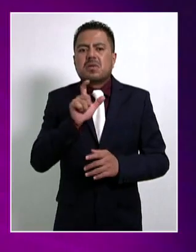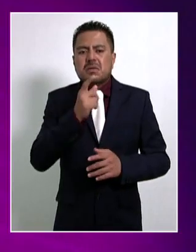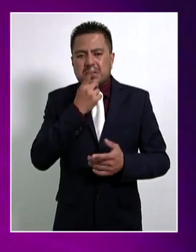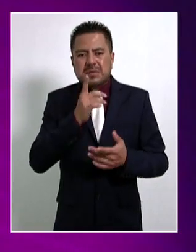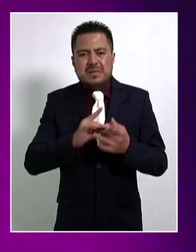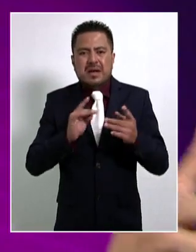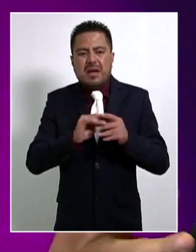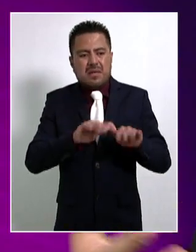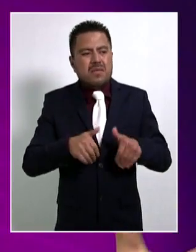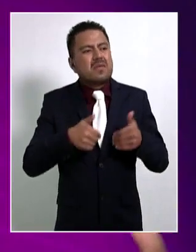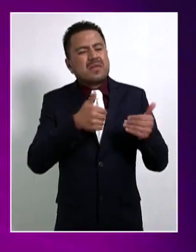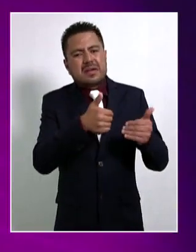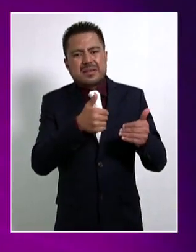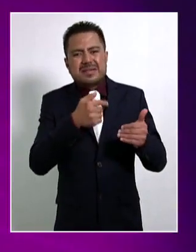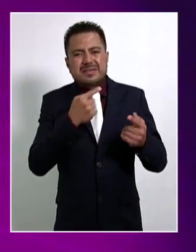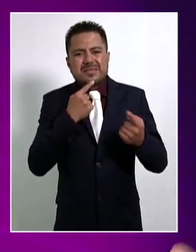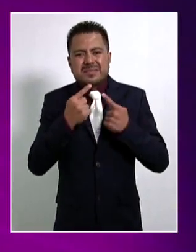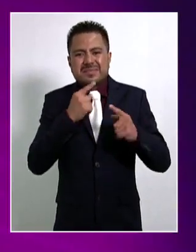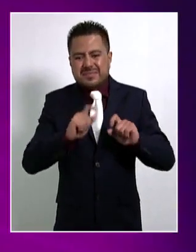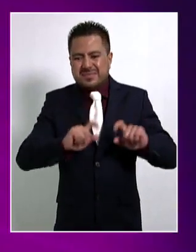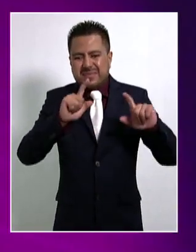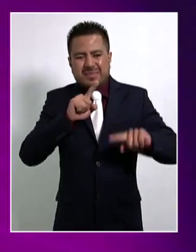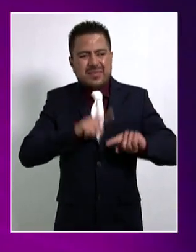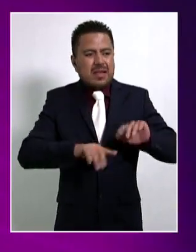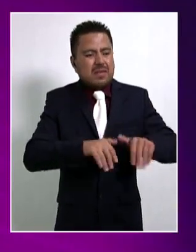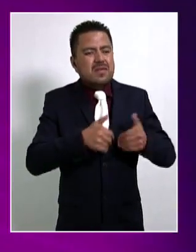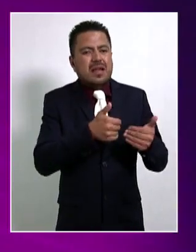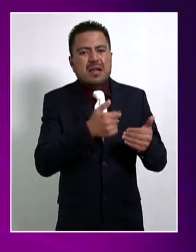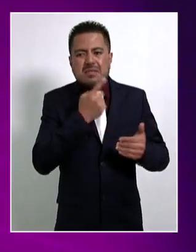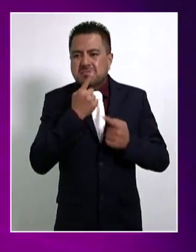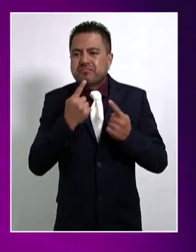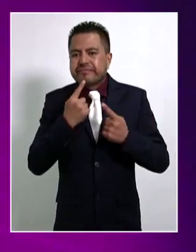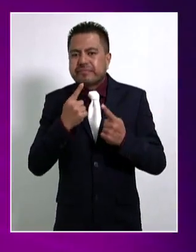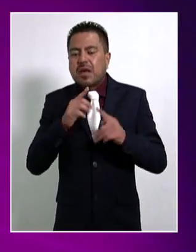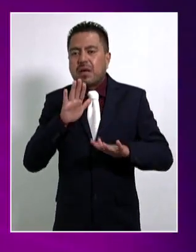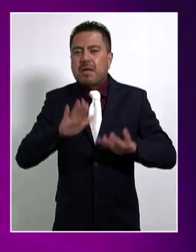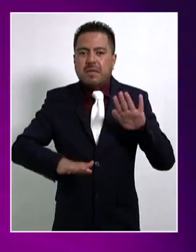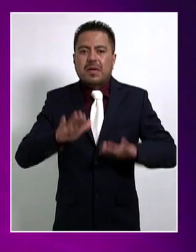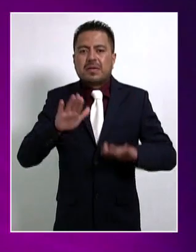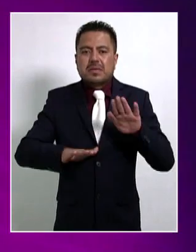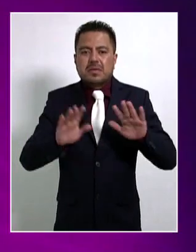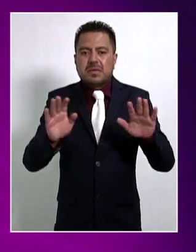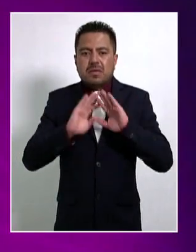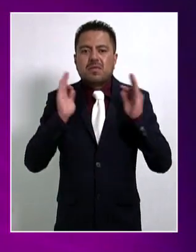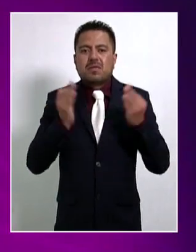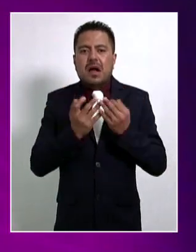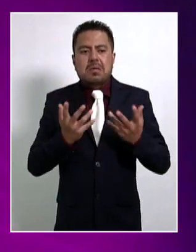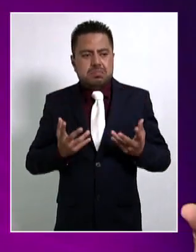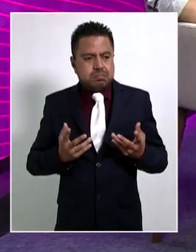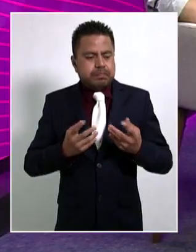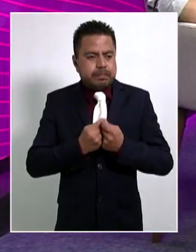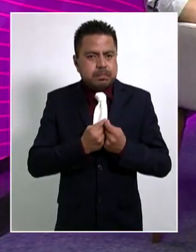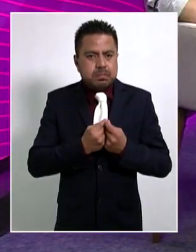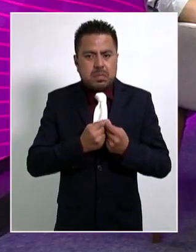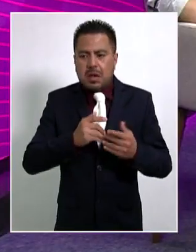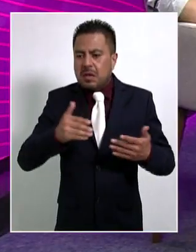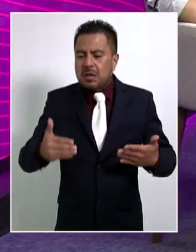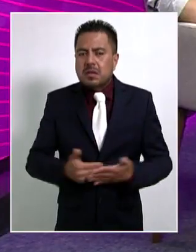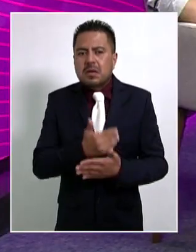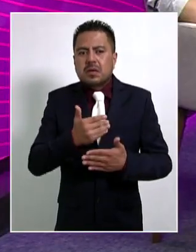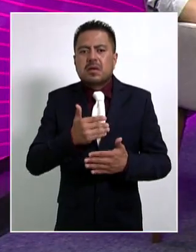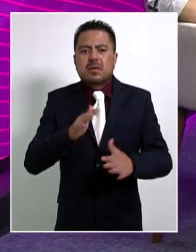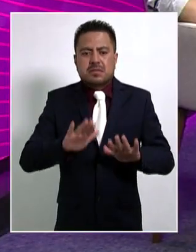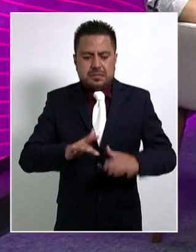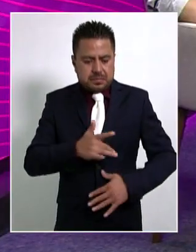fuera aquí de ahora del programa, a veces la forma de la empatía nace a partir de